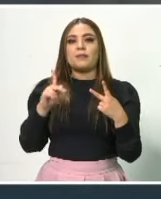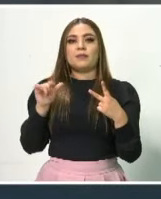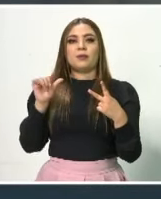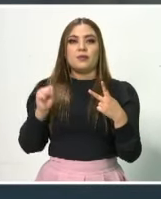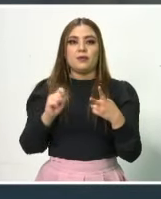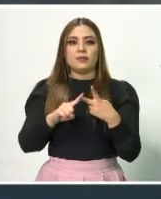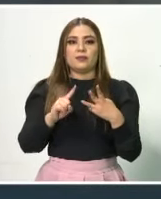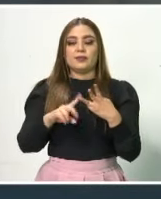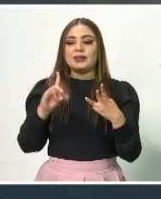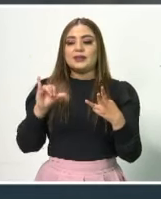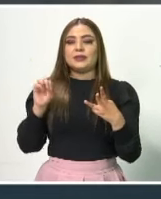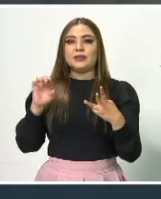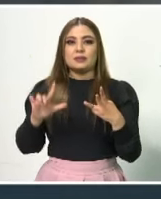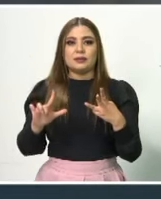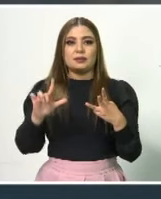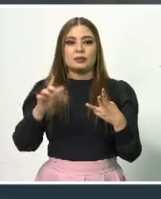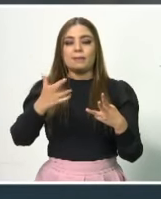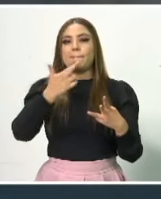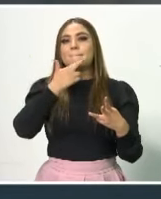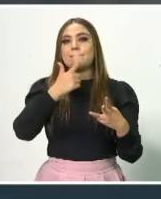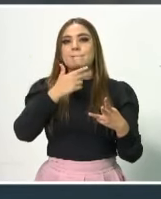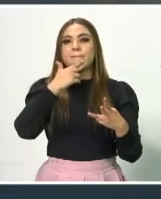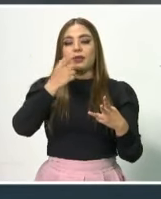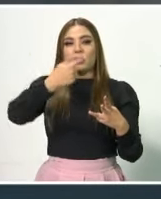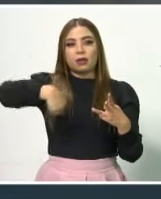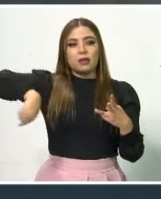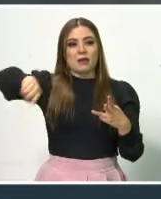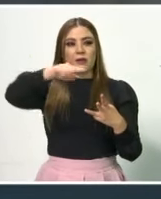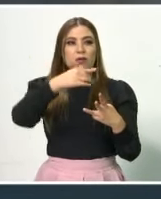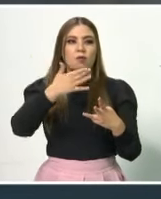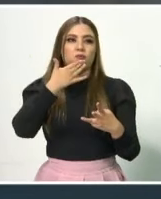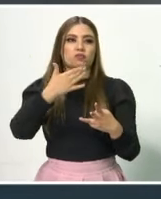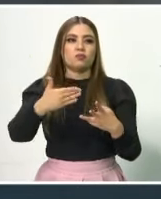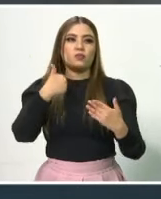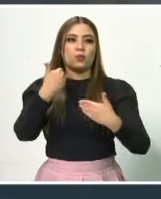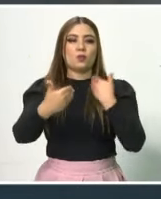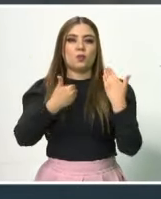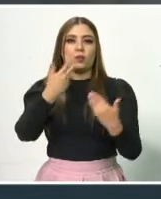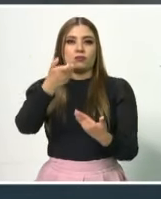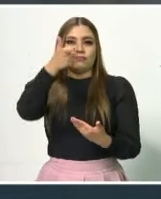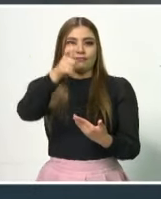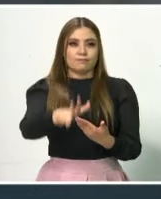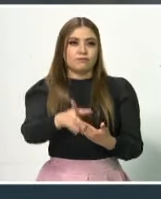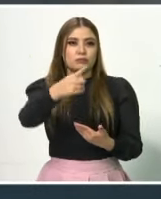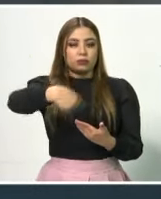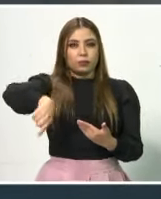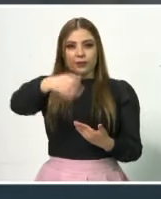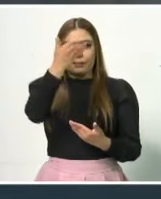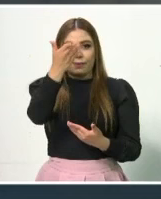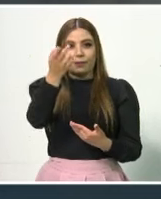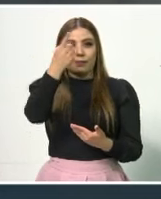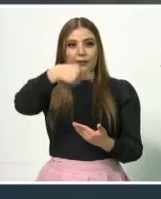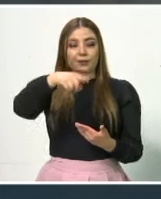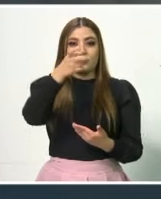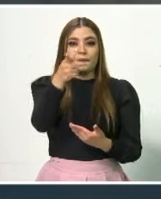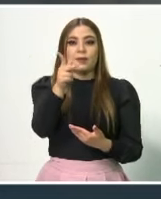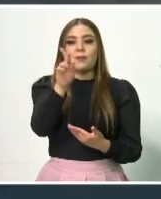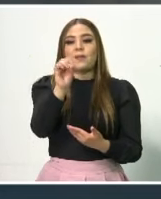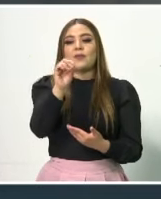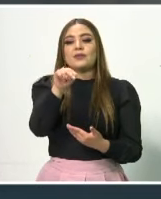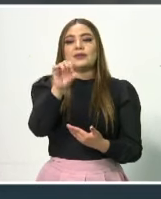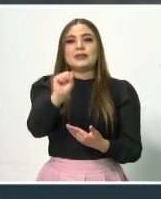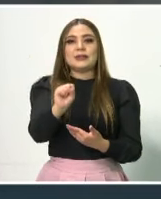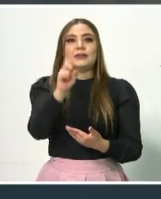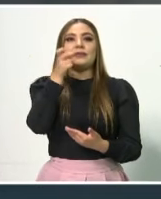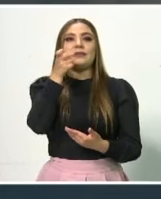del mercado. Además, disfruta de sus constantes promociones. Solicita tu tarjeta Petrolaguna Points y carga